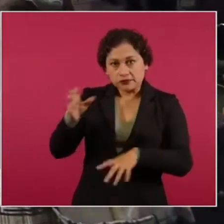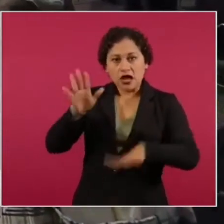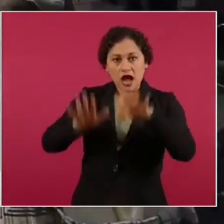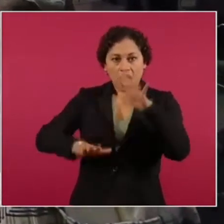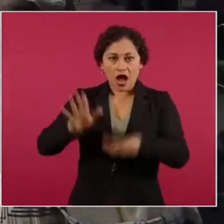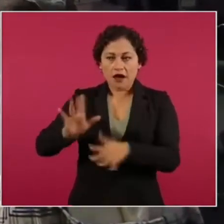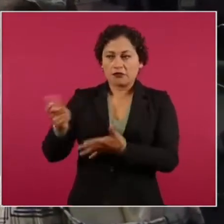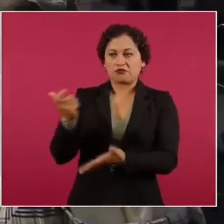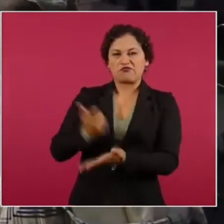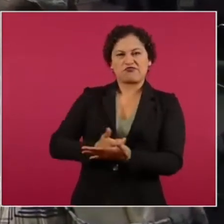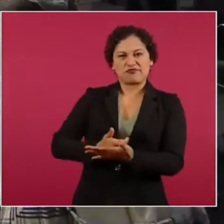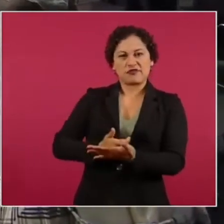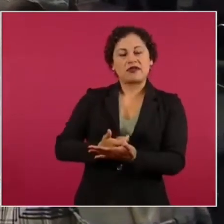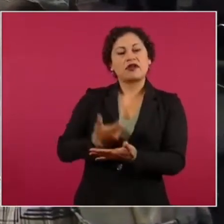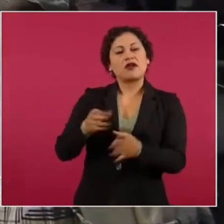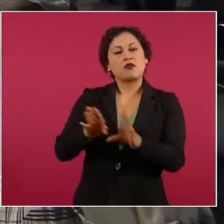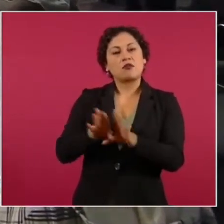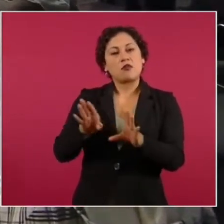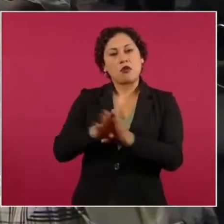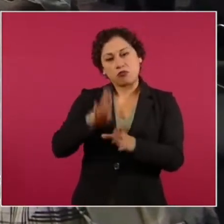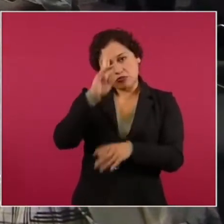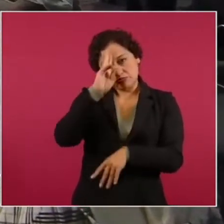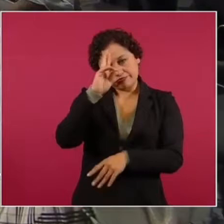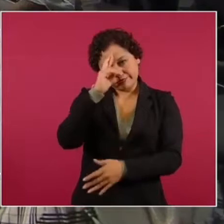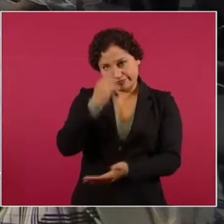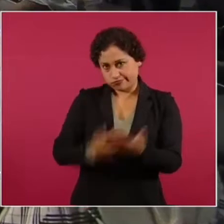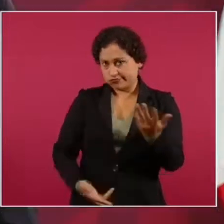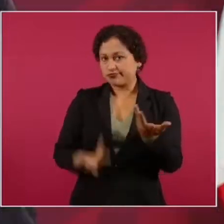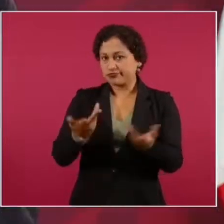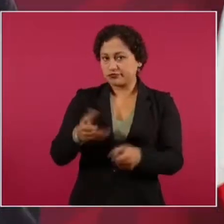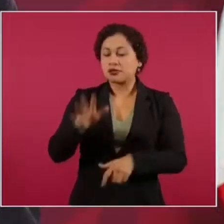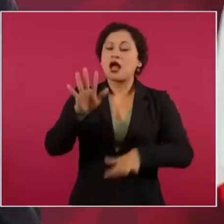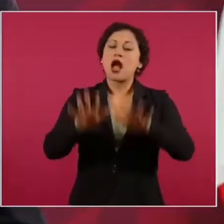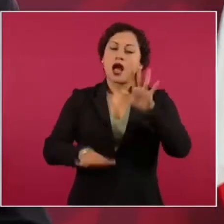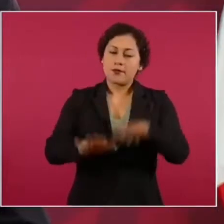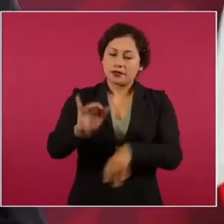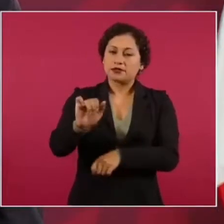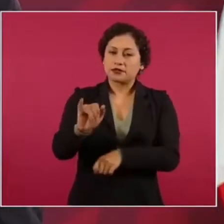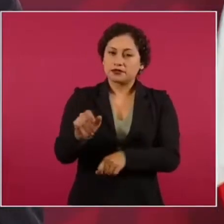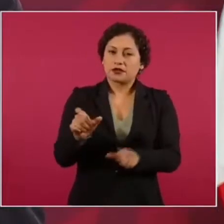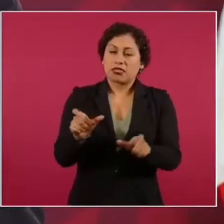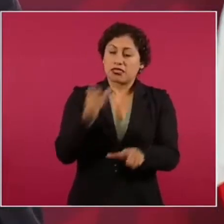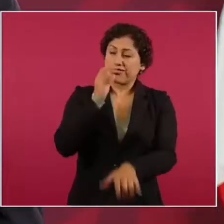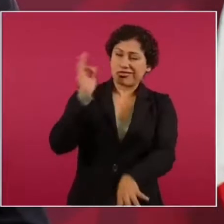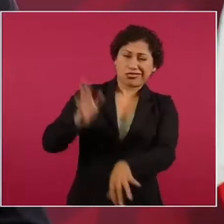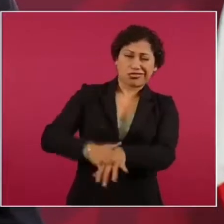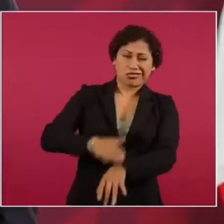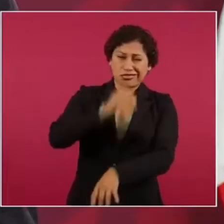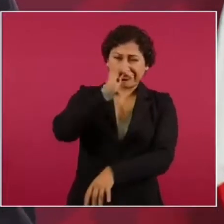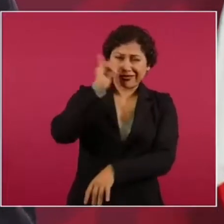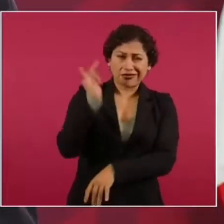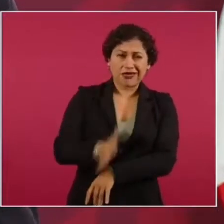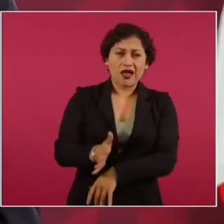y que además en algunos casos amenazaban, insultaban,